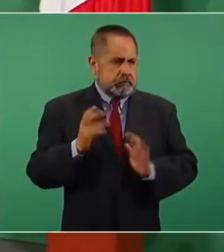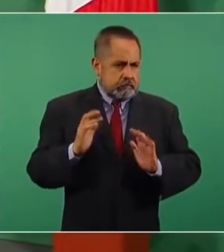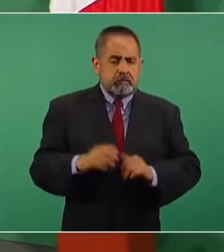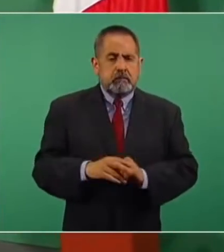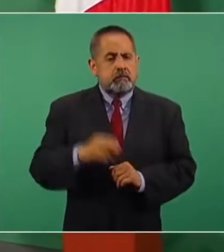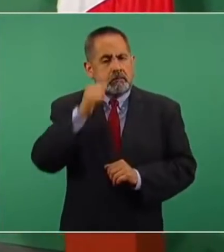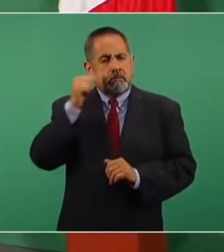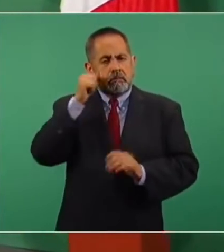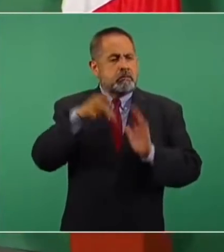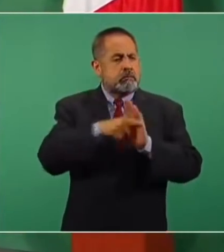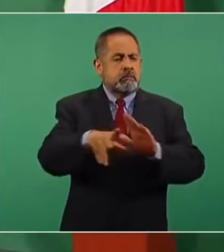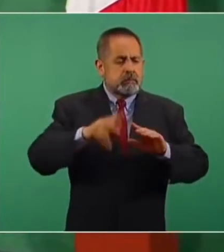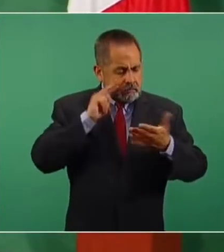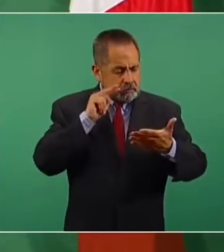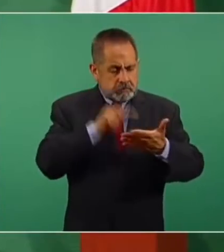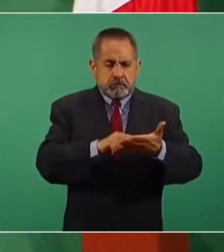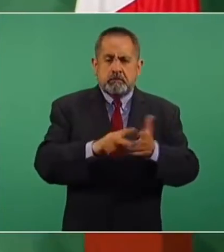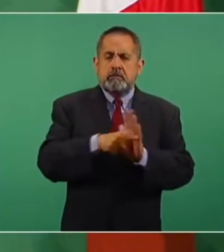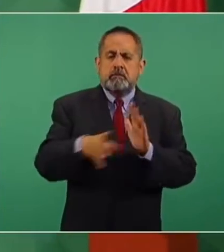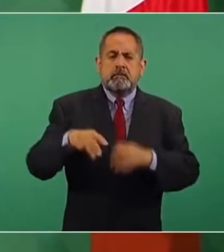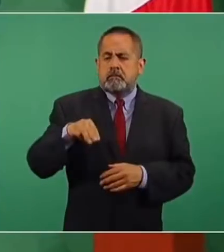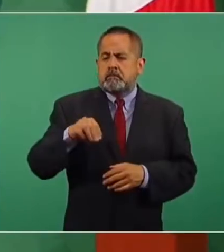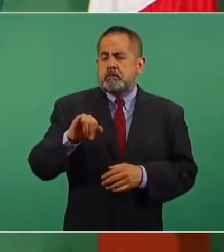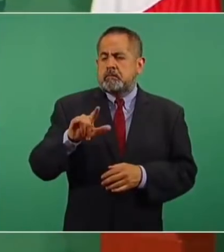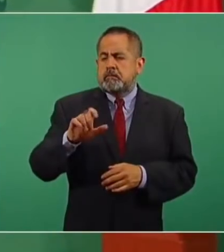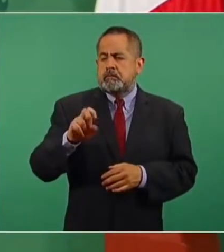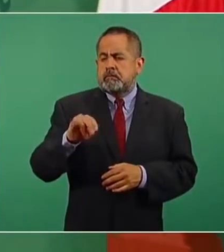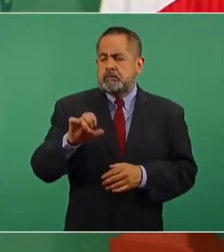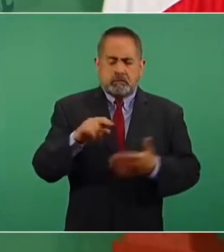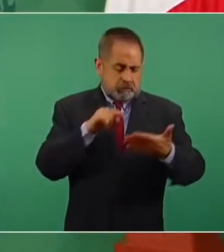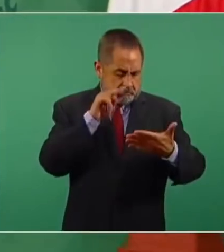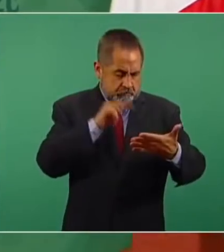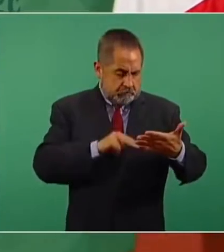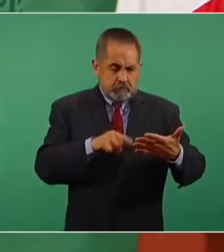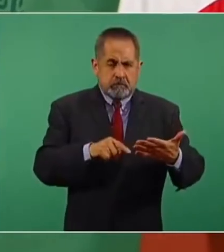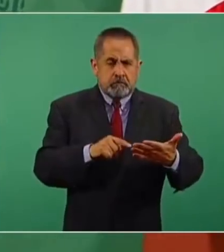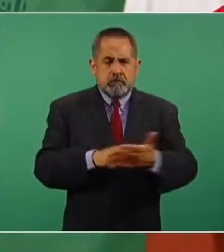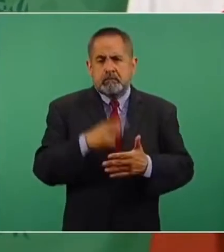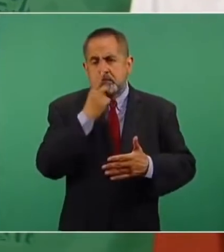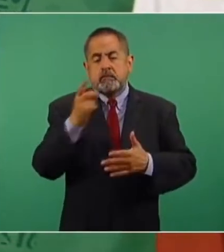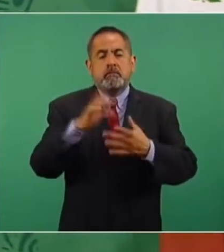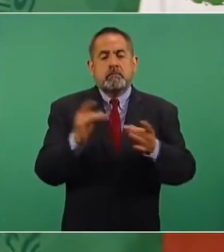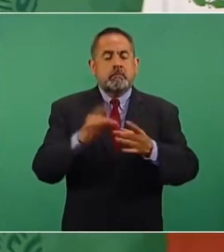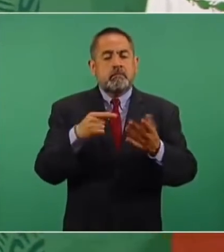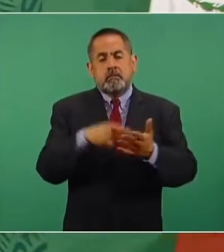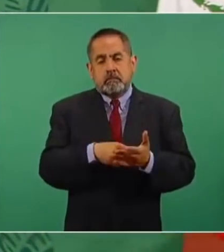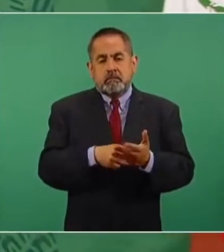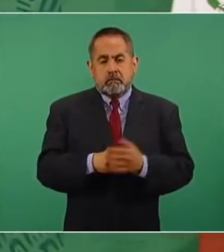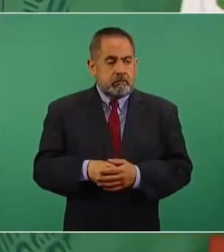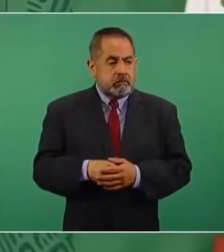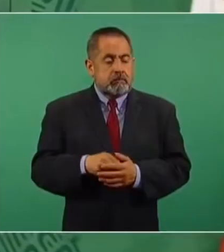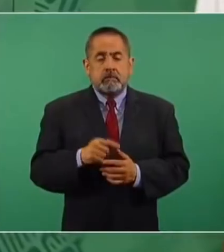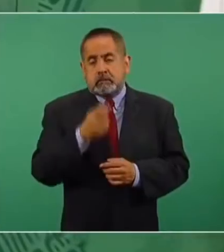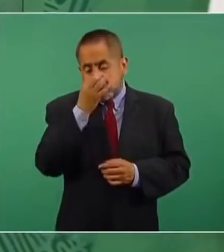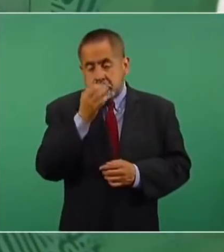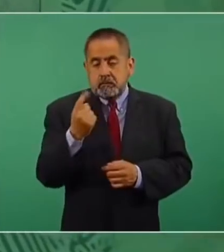el periódico Milenio de que decían que apenas hemos recuperado el